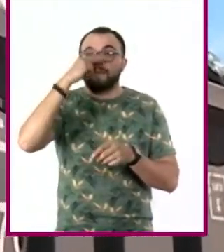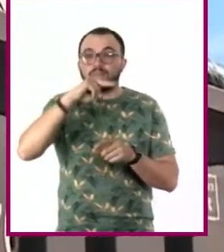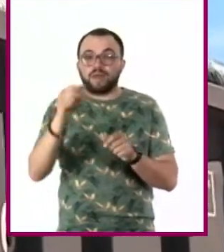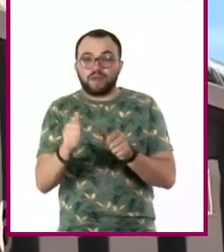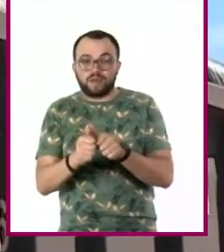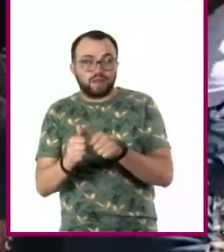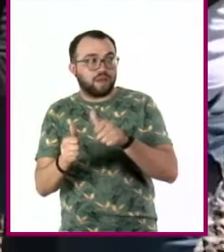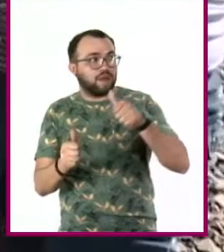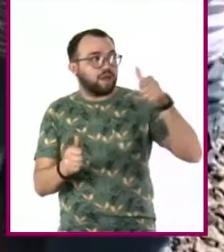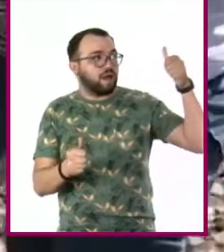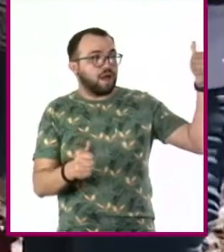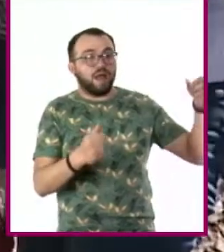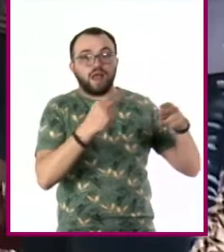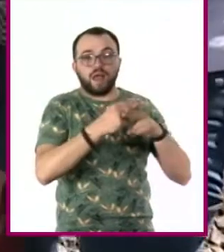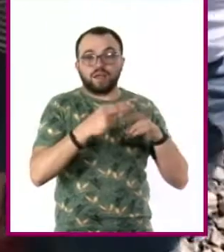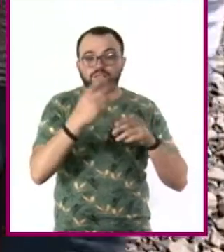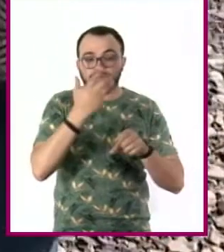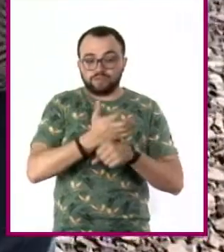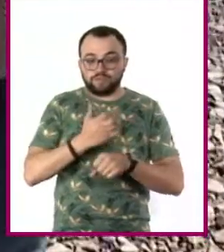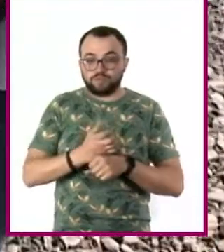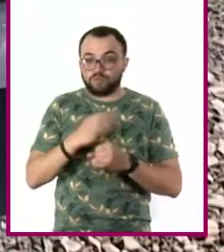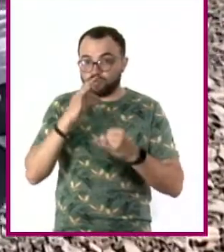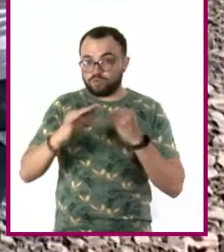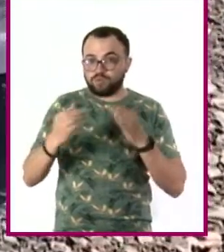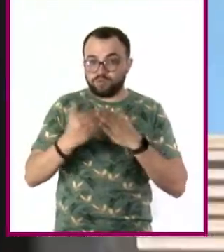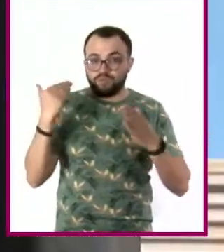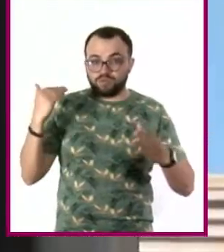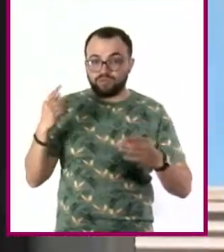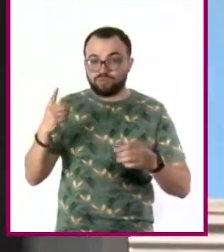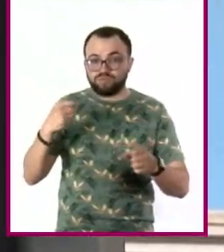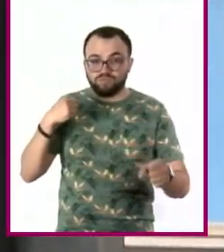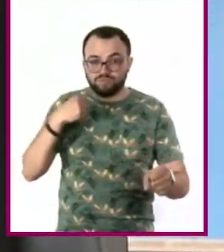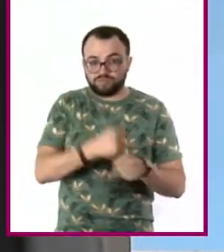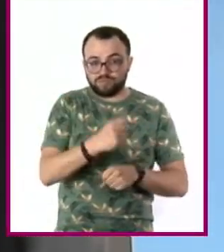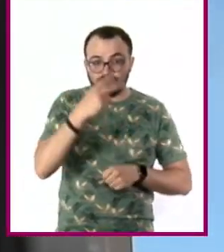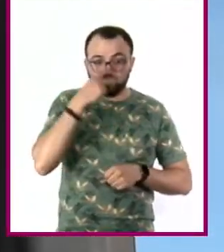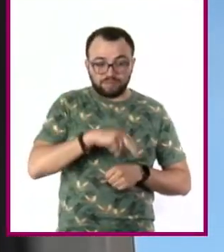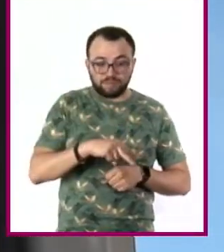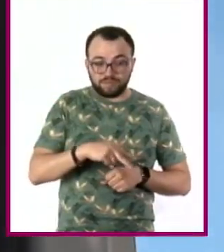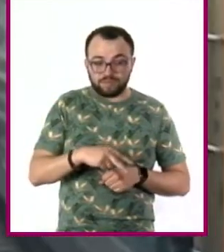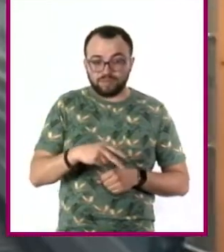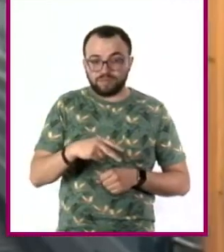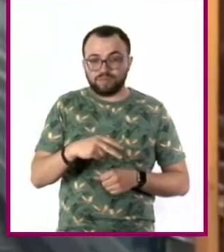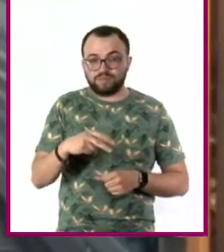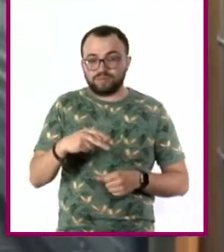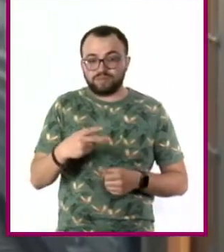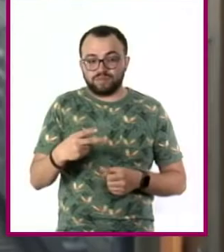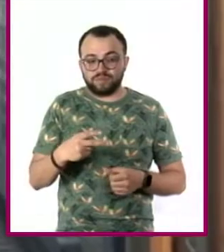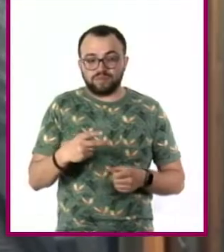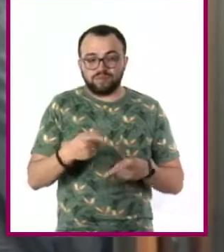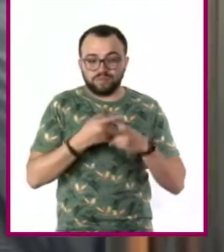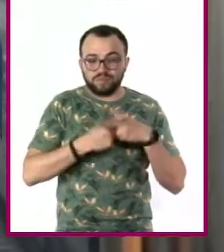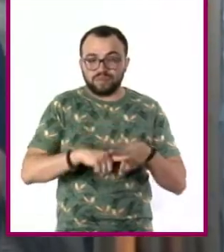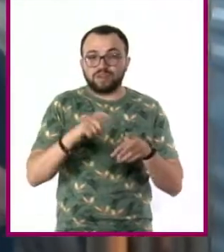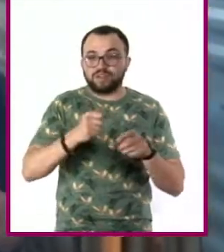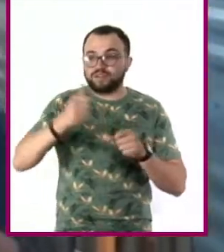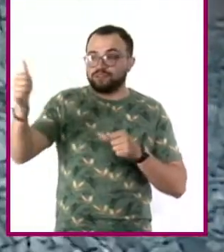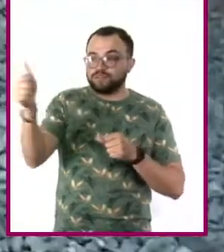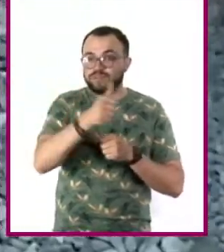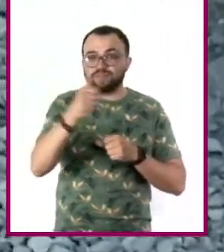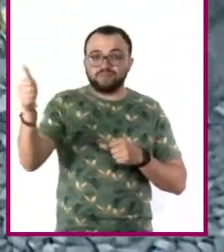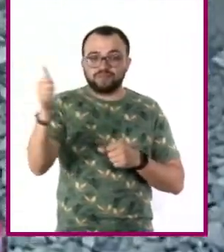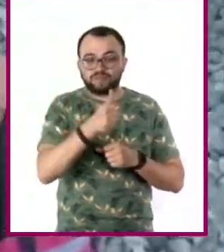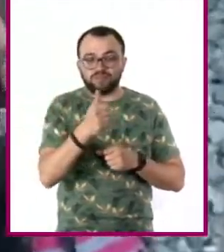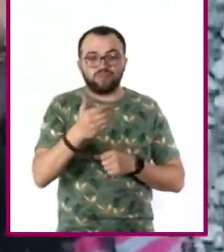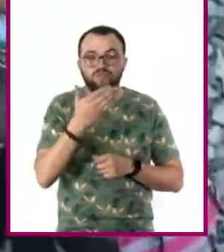llegar a Estados Unidos. En los últimos años la violencia en México y en Centroamérica se recrudeció, por lo que el tránsito se volvió